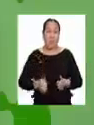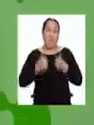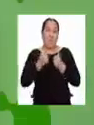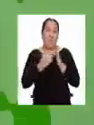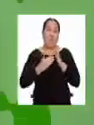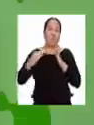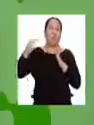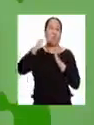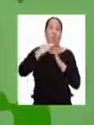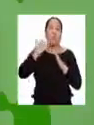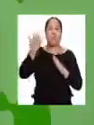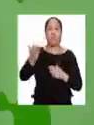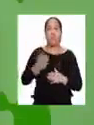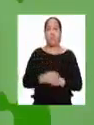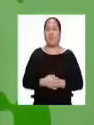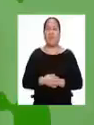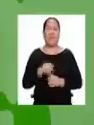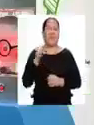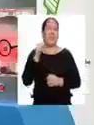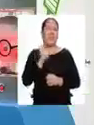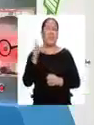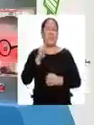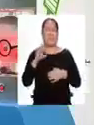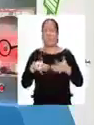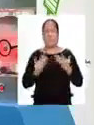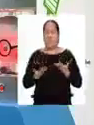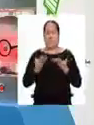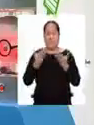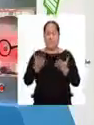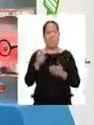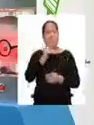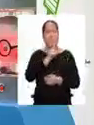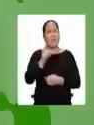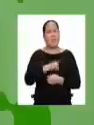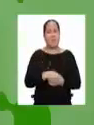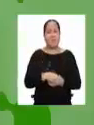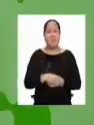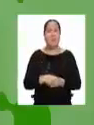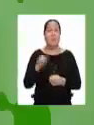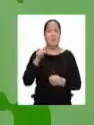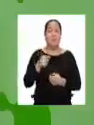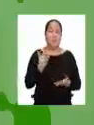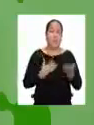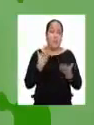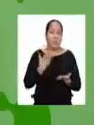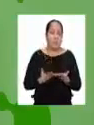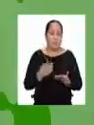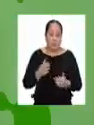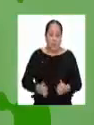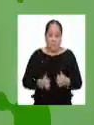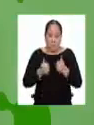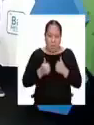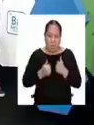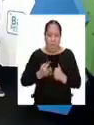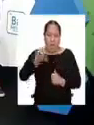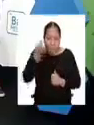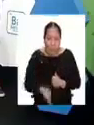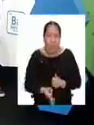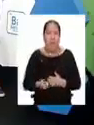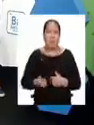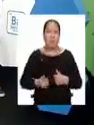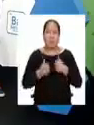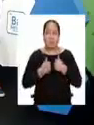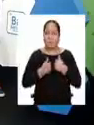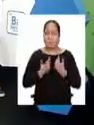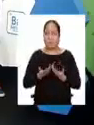siempre. Eso es imposible. Debe de haber una realidad que sea la realidad. Es que